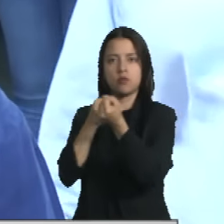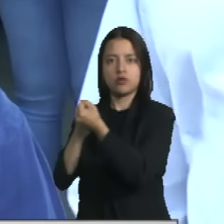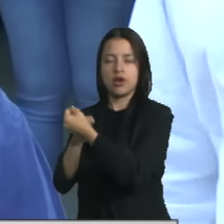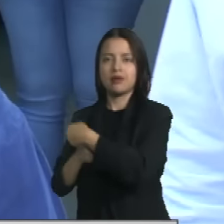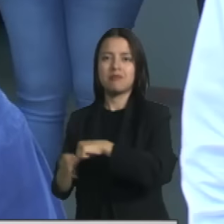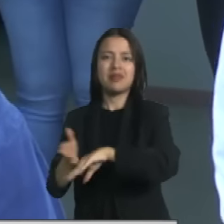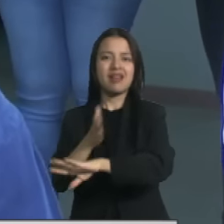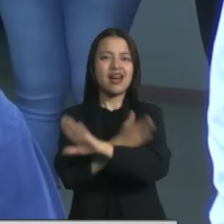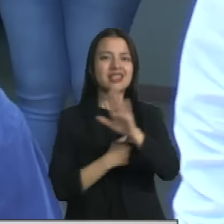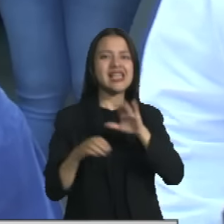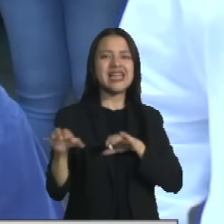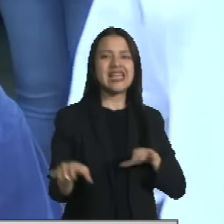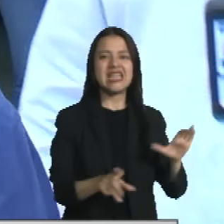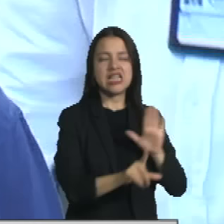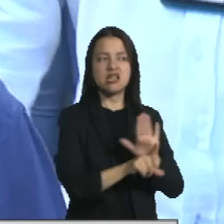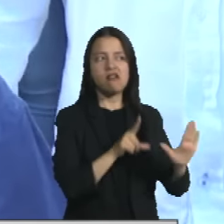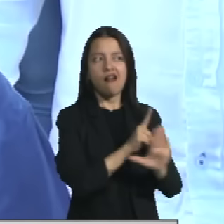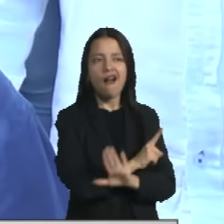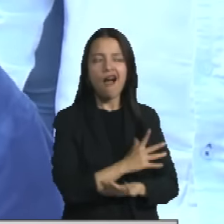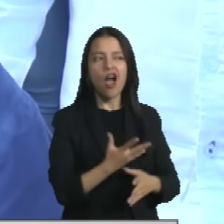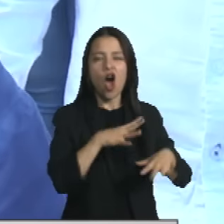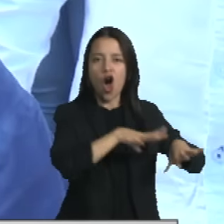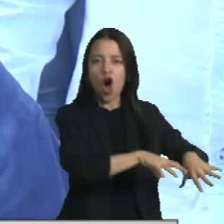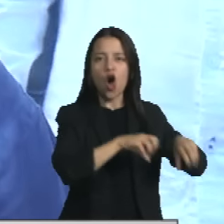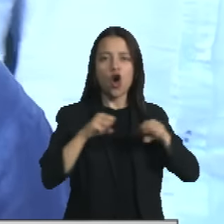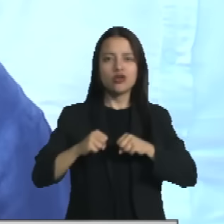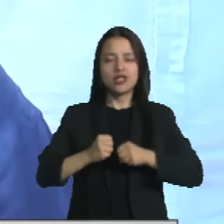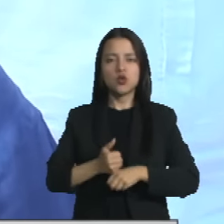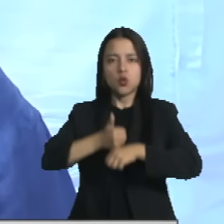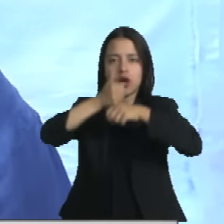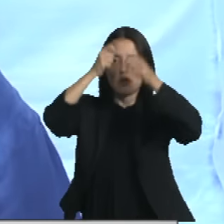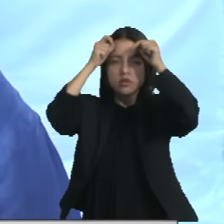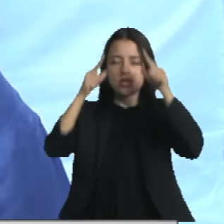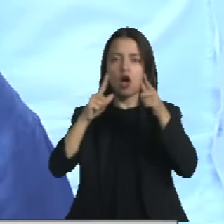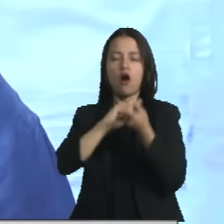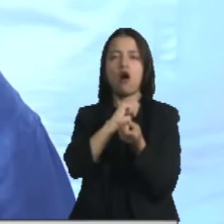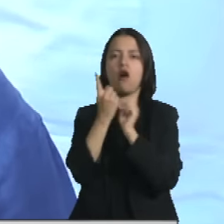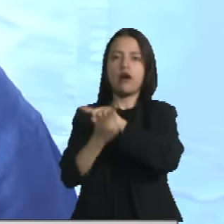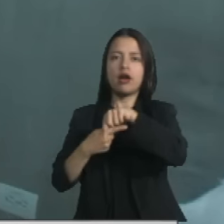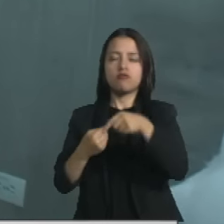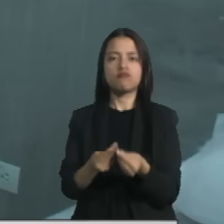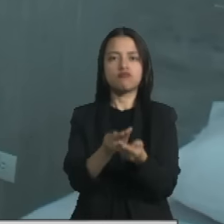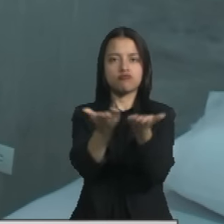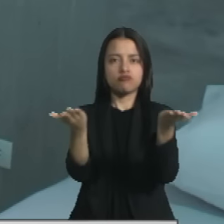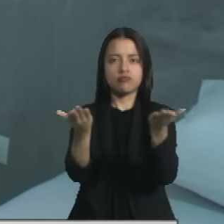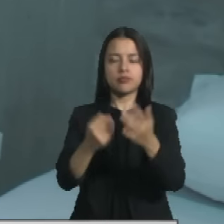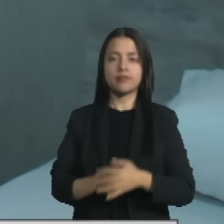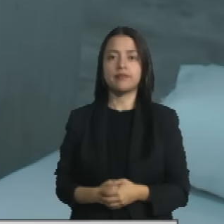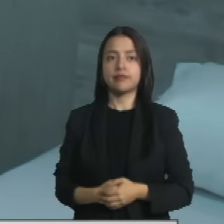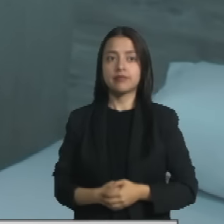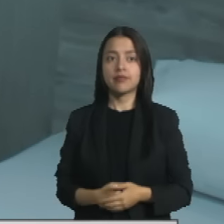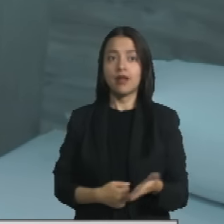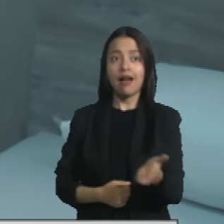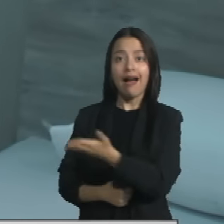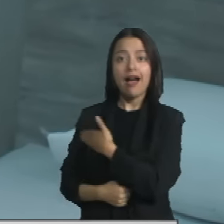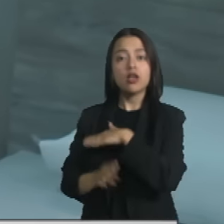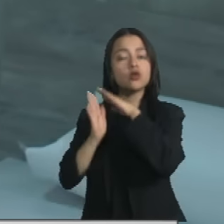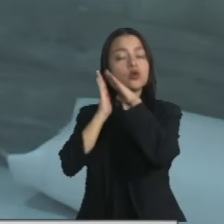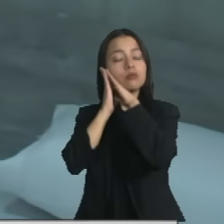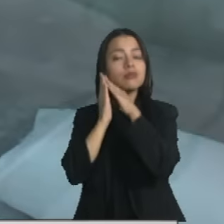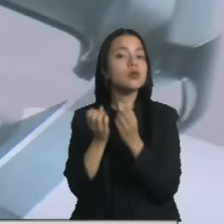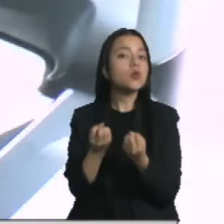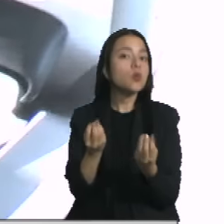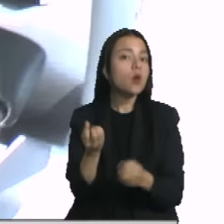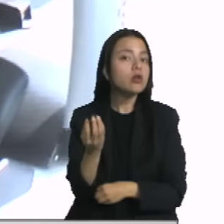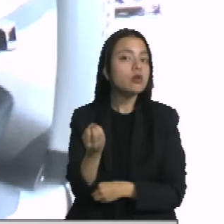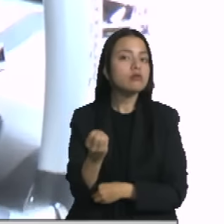que habían sido antaño utilizados por la ilegalidad. Pues. En total, en este inmueble por semestre,